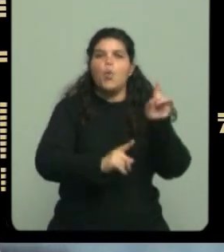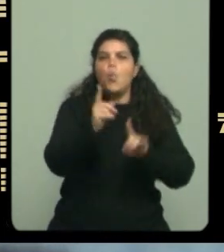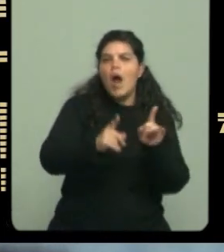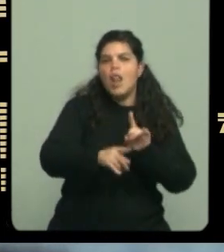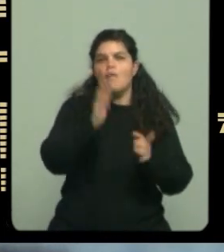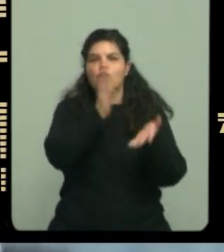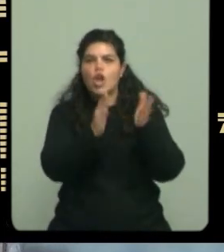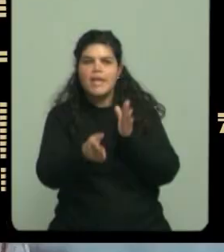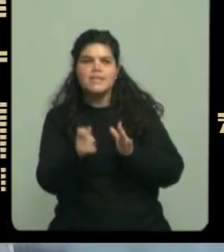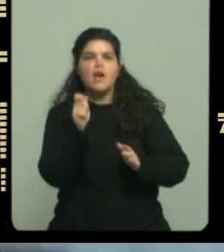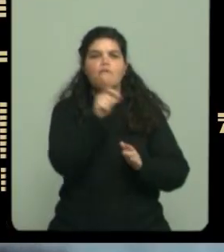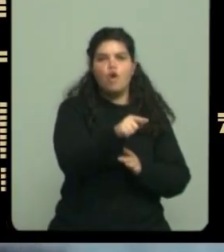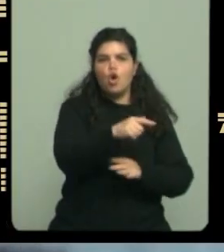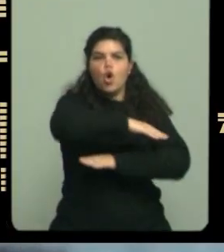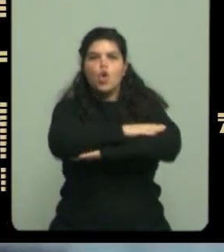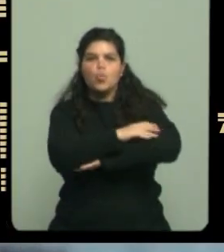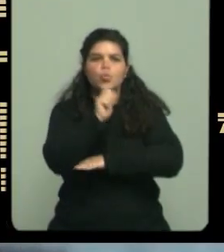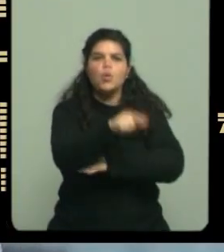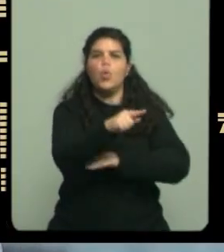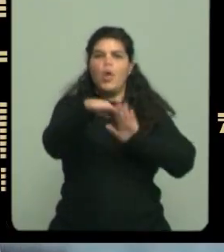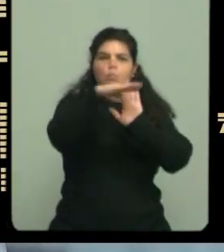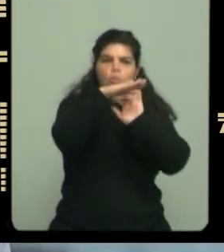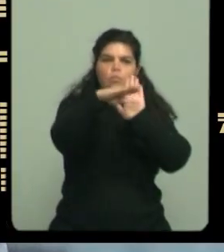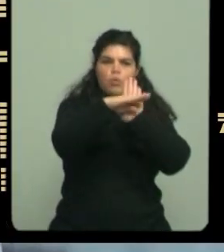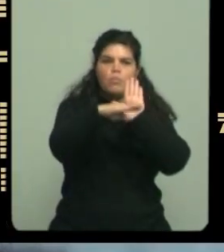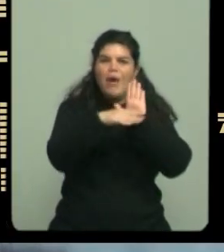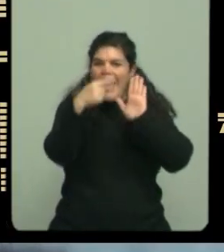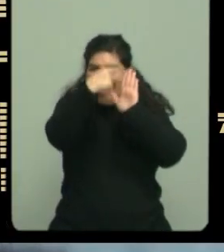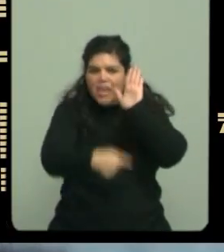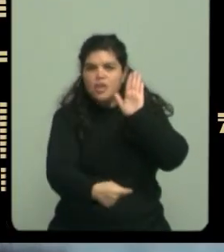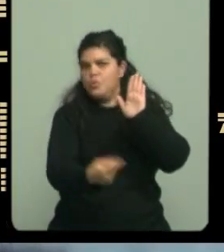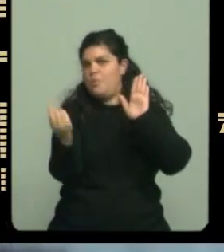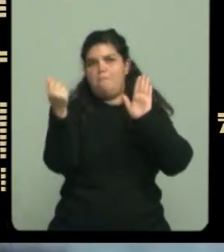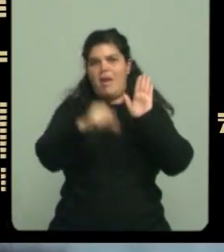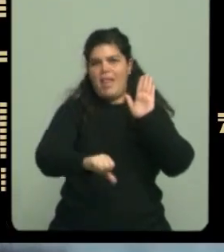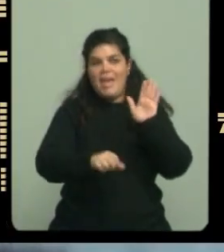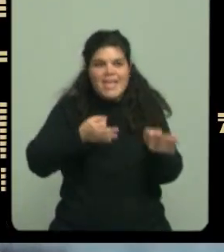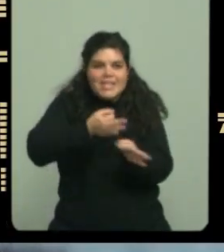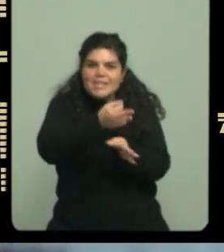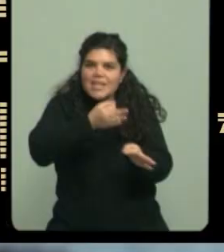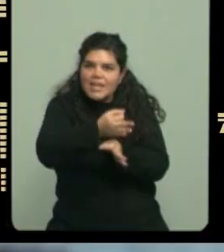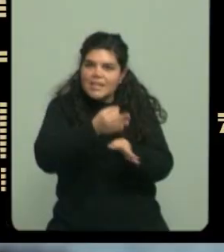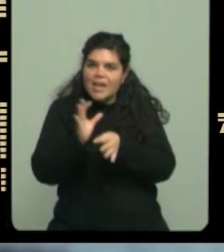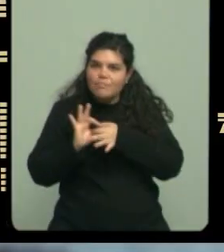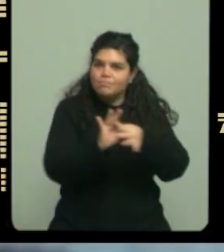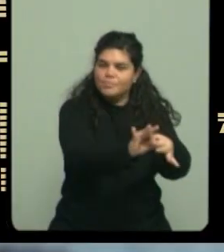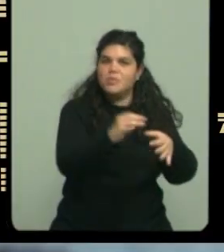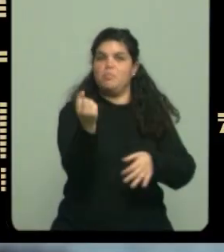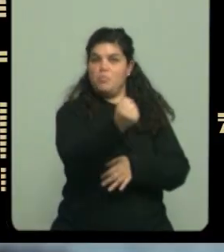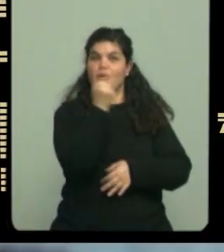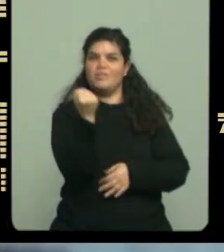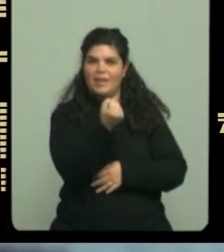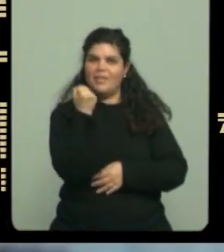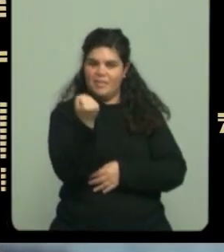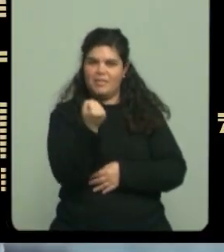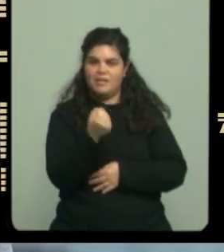a tus compañeras, a tus compañeros, a estudiantes. Ahí entendemos que está la verdadera transformación social. Además, estamos dentro de un mundo académico,